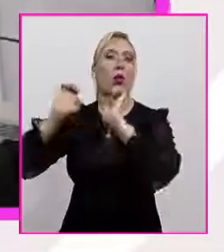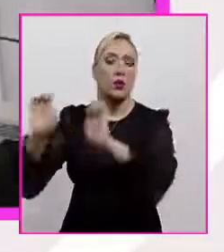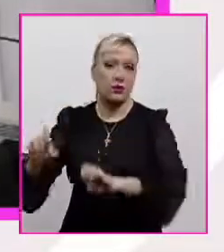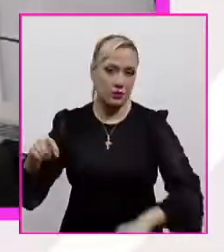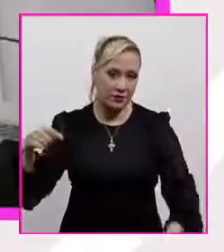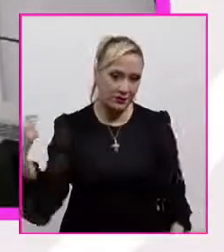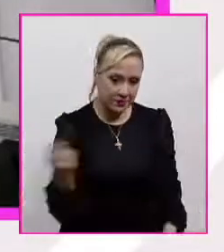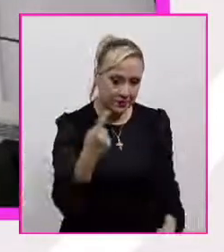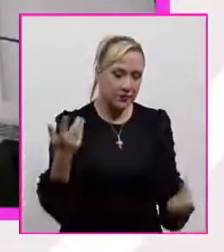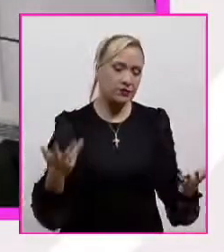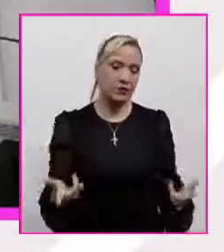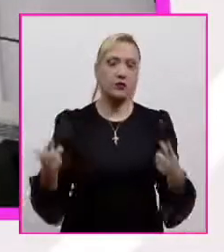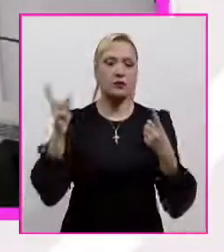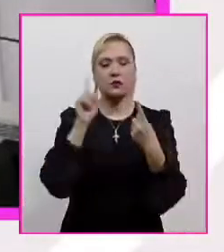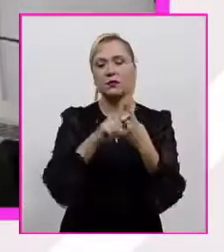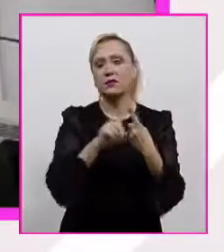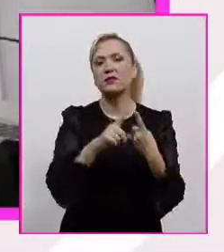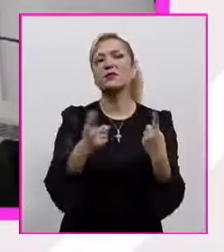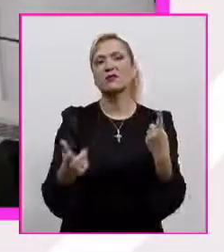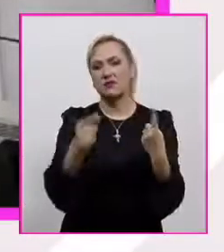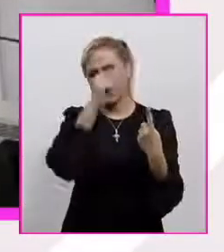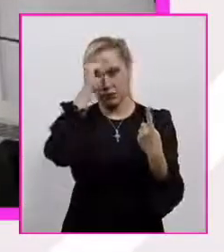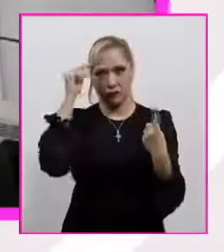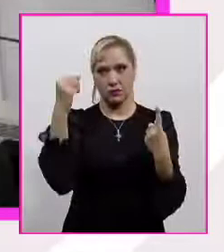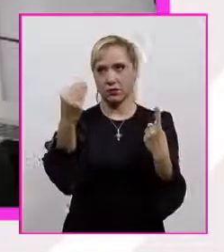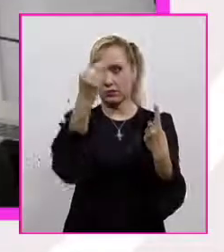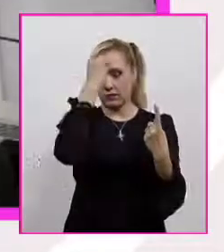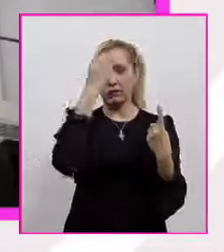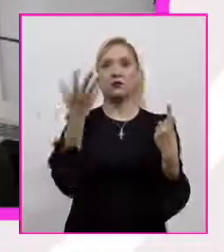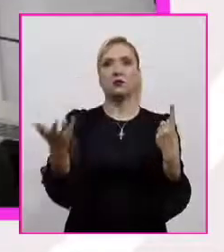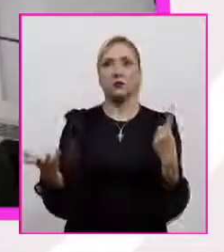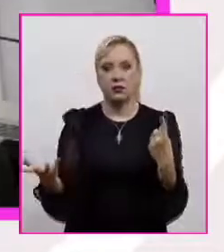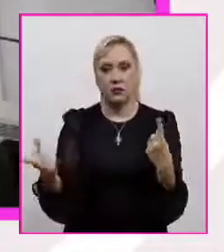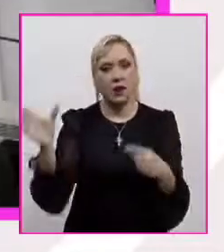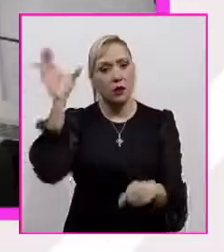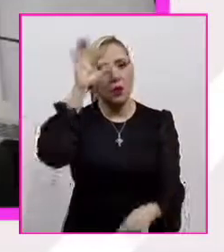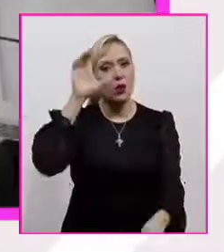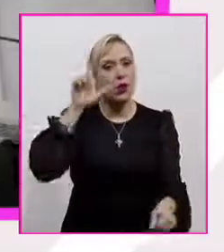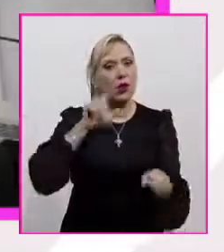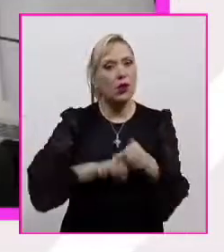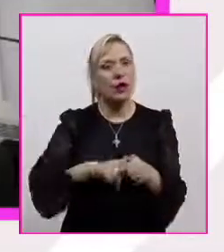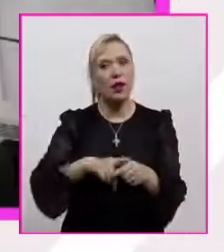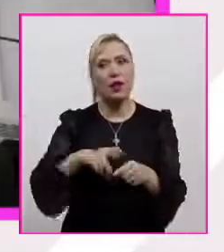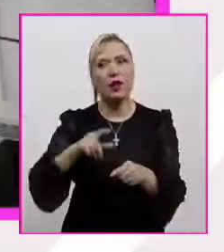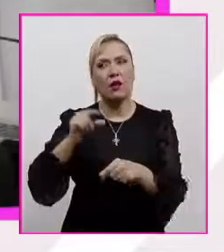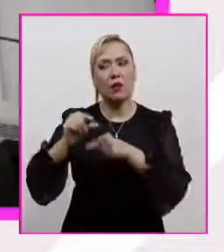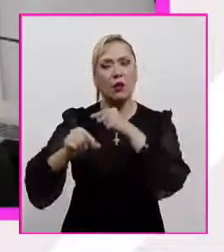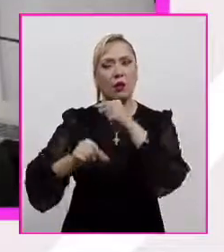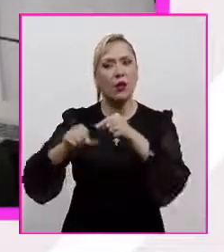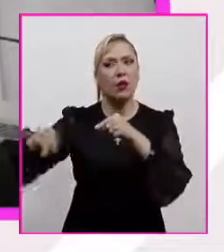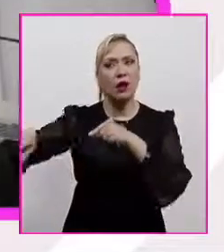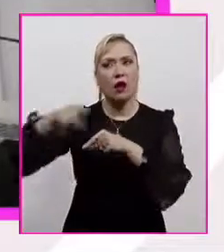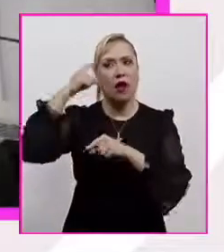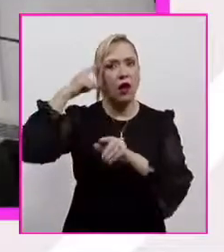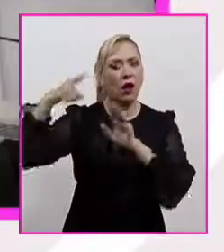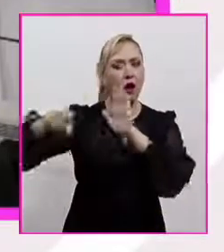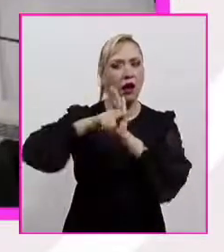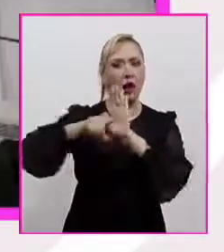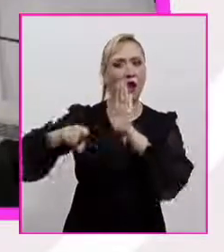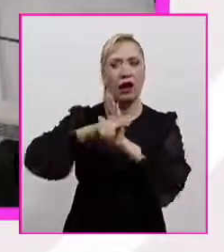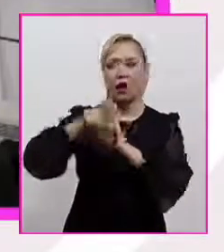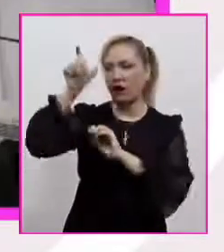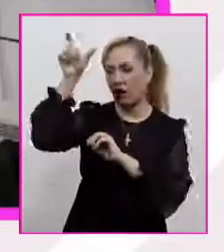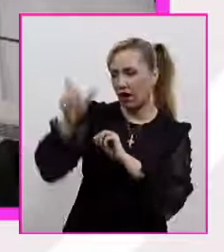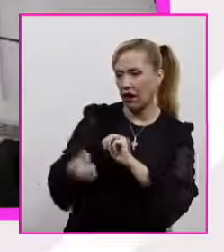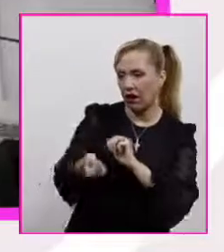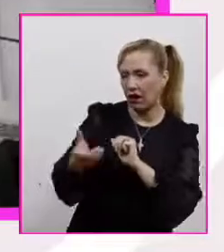el primero, respecto de estas etiquetas, ¿cómo es que de manera cultural se va generando la parte de estereotipar,